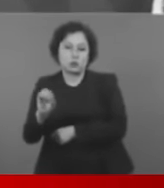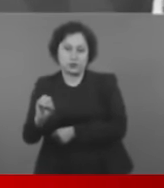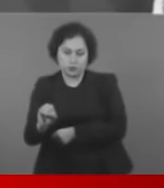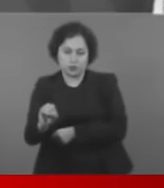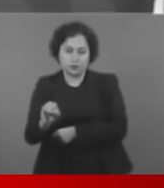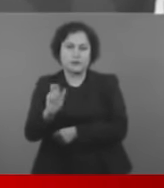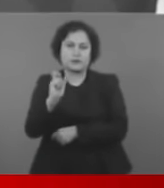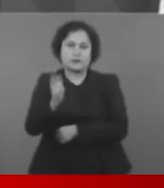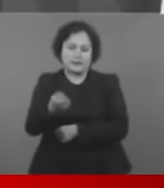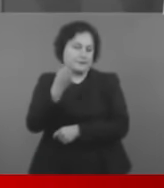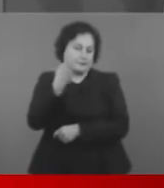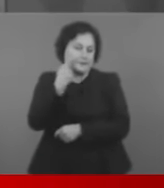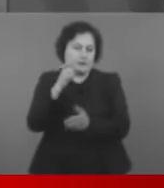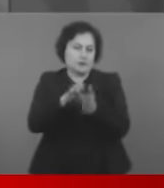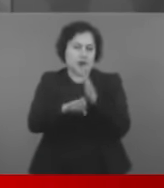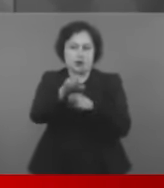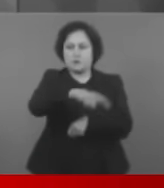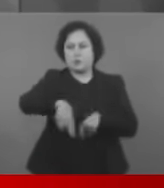leyes